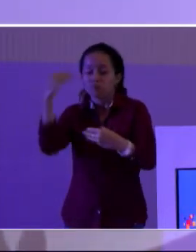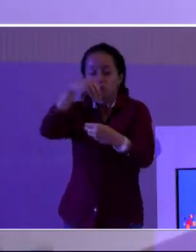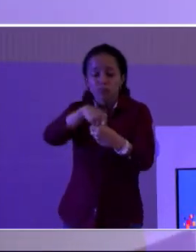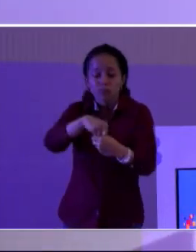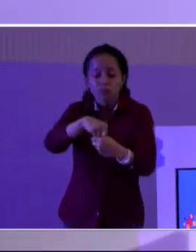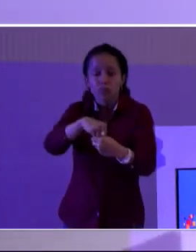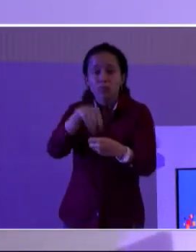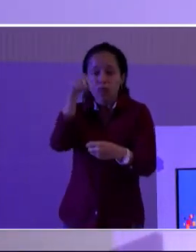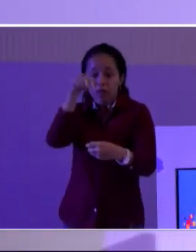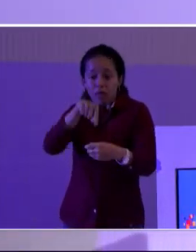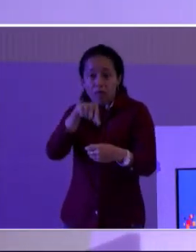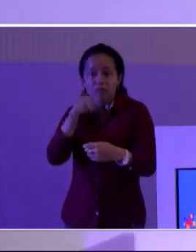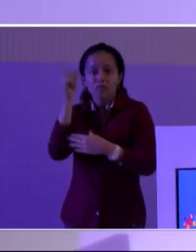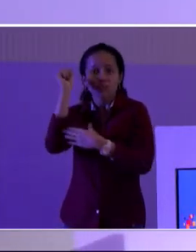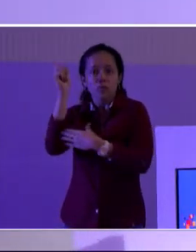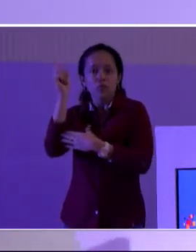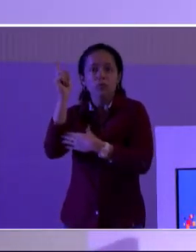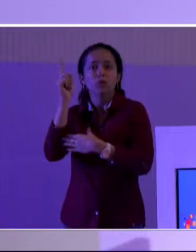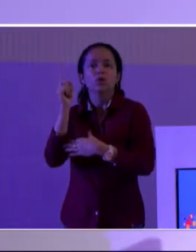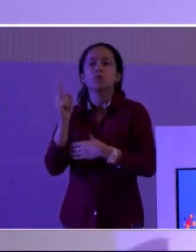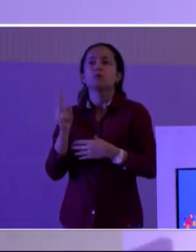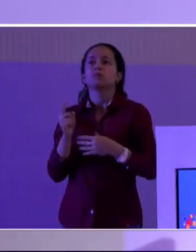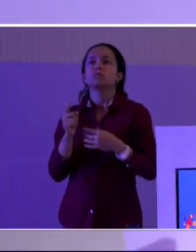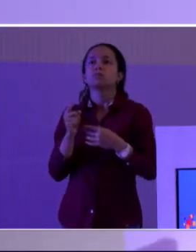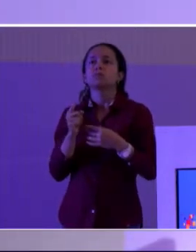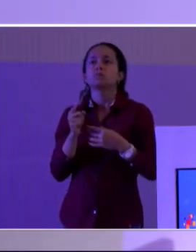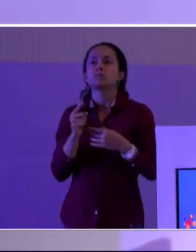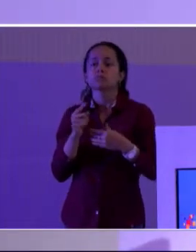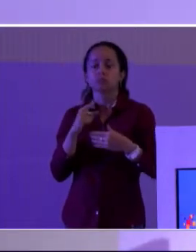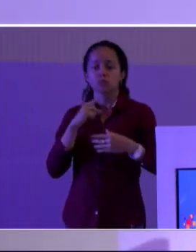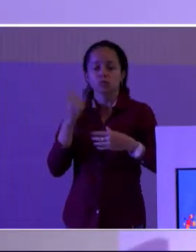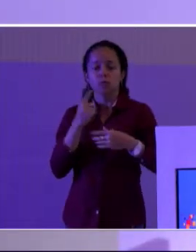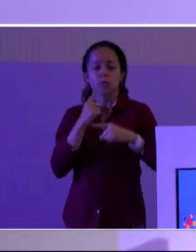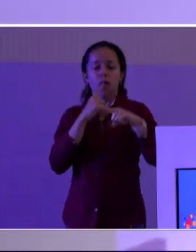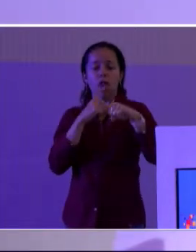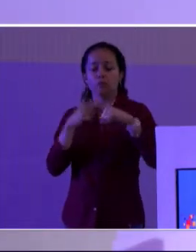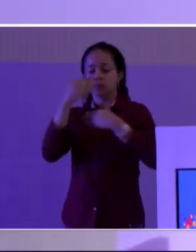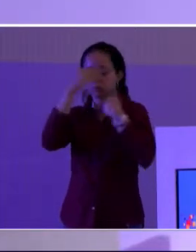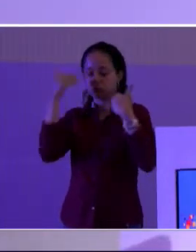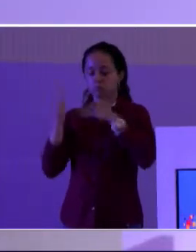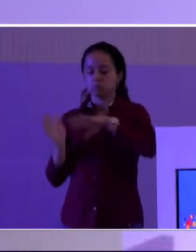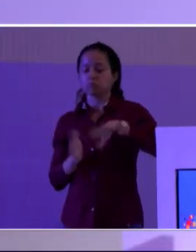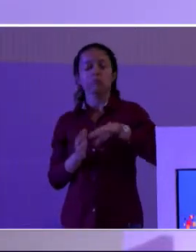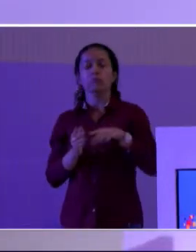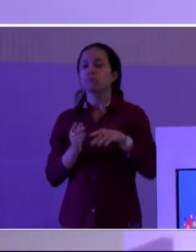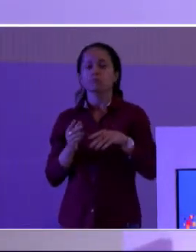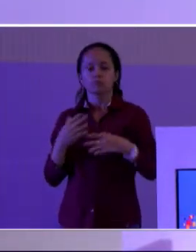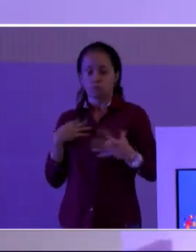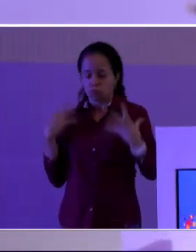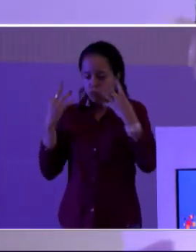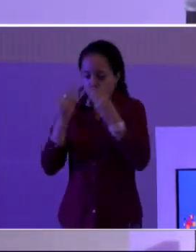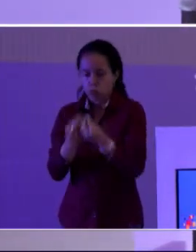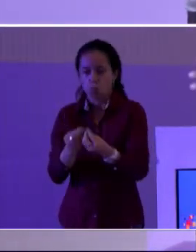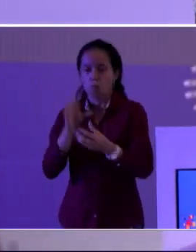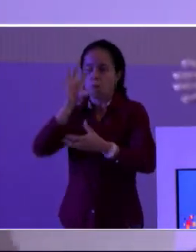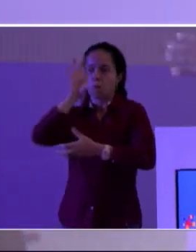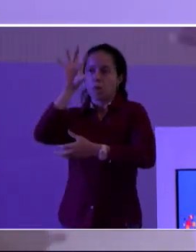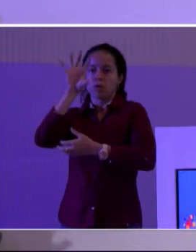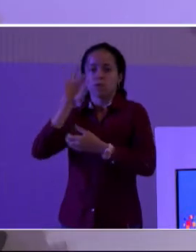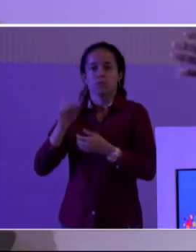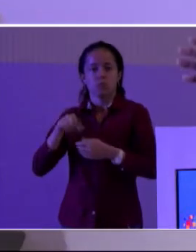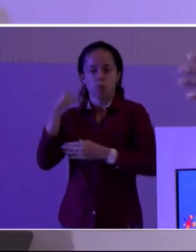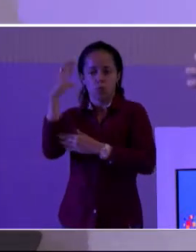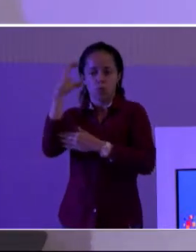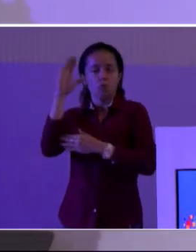de reincorporación no solo incumbe a los excombatientes, nos incumbe a todos como país. Es